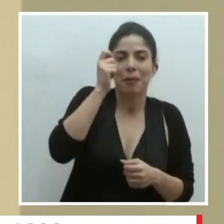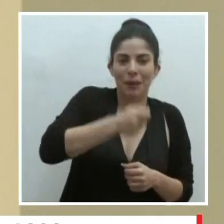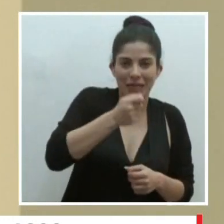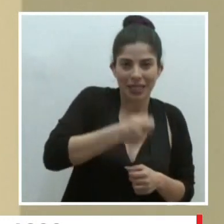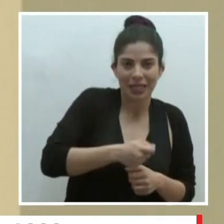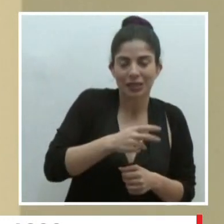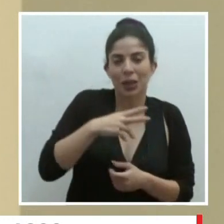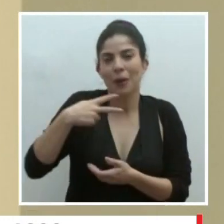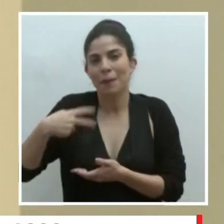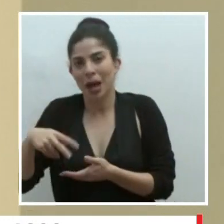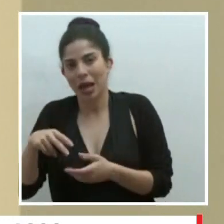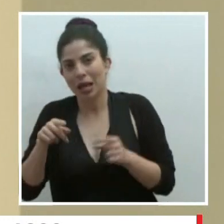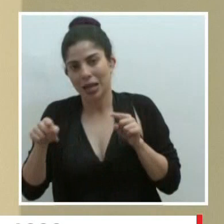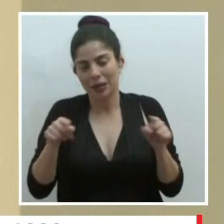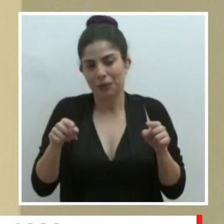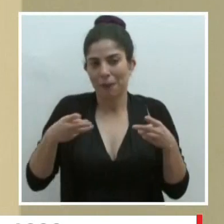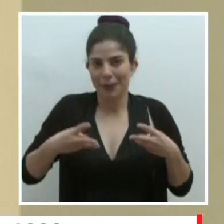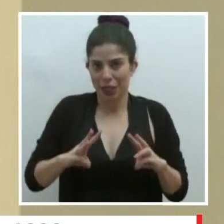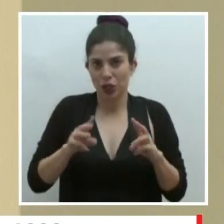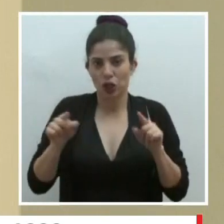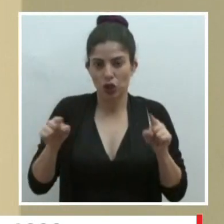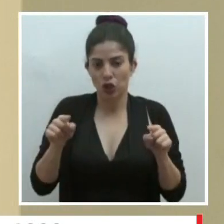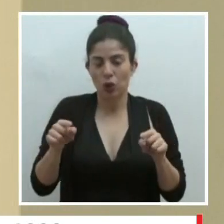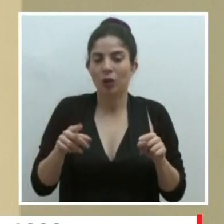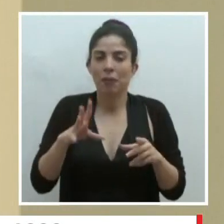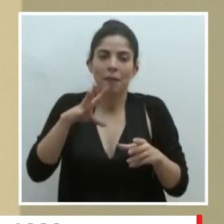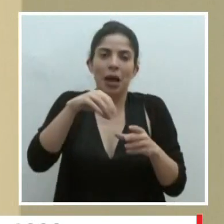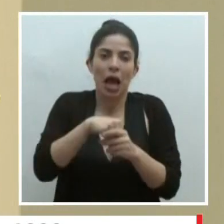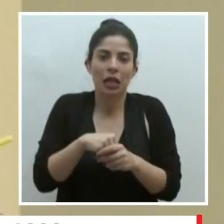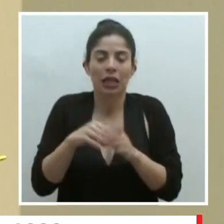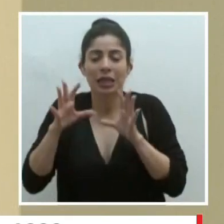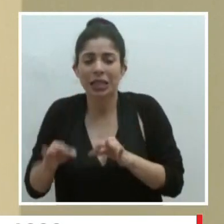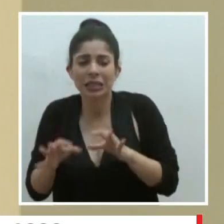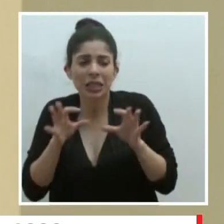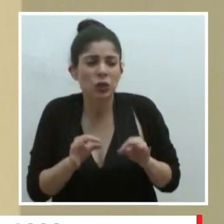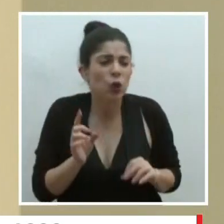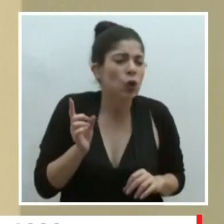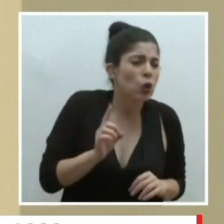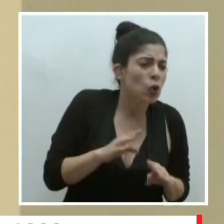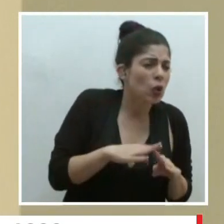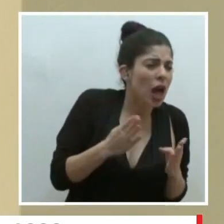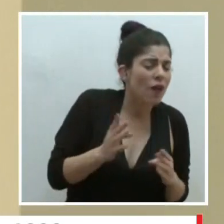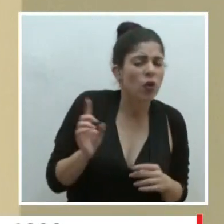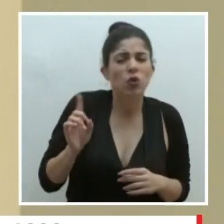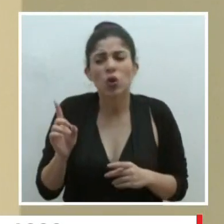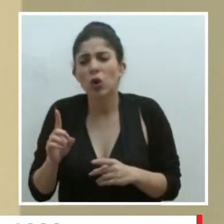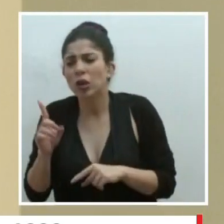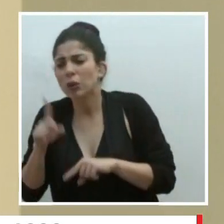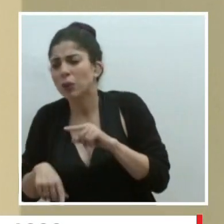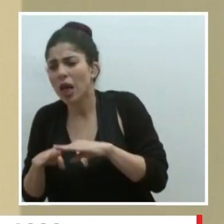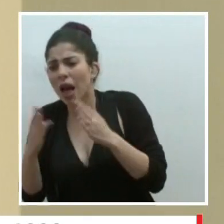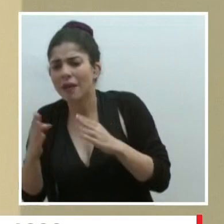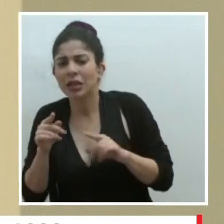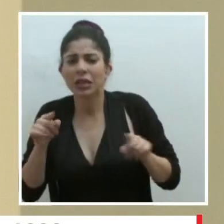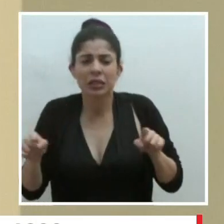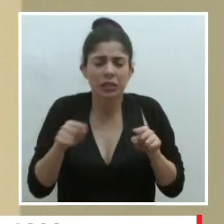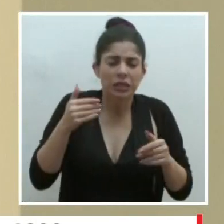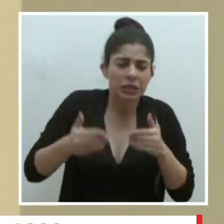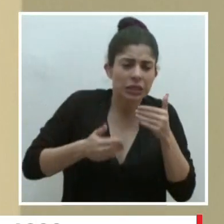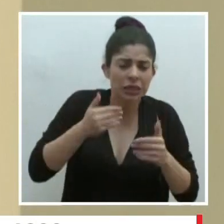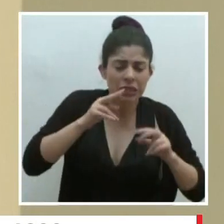y ese baile, que pues es parte de eso, de estar tomando esas decisiones en dónde vamos a poder abrir, en dónde no. Obviamente, pues ya para llegar a